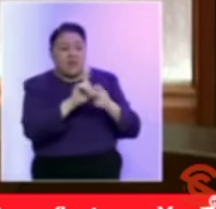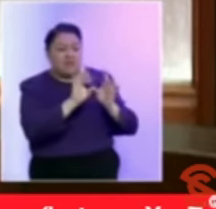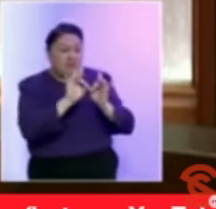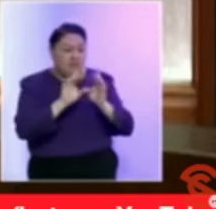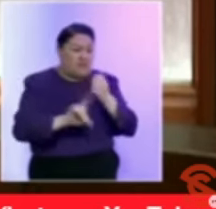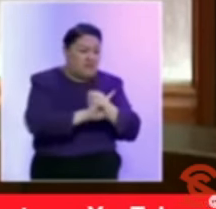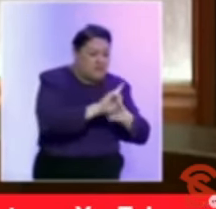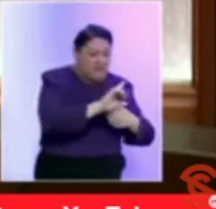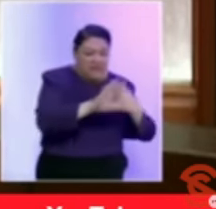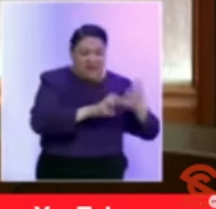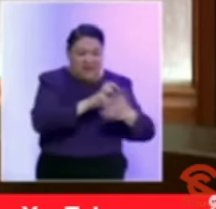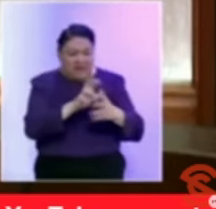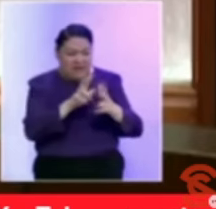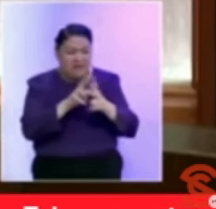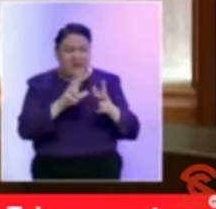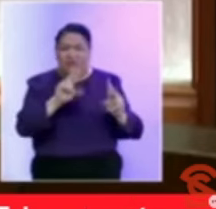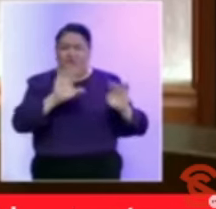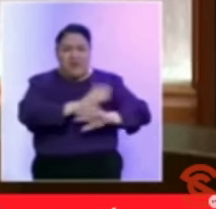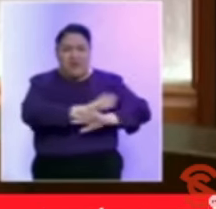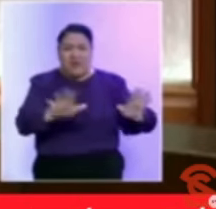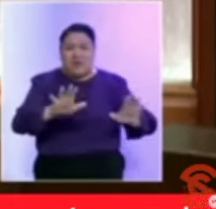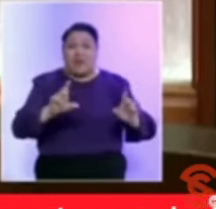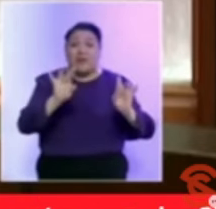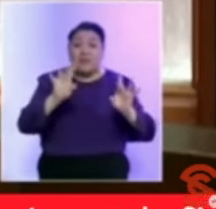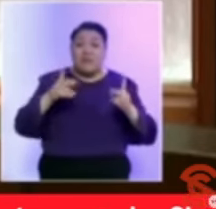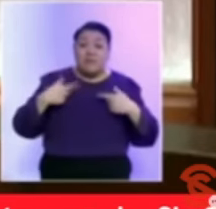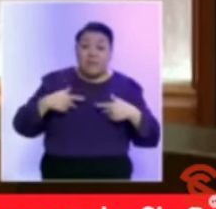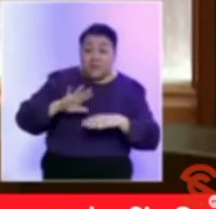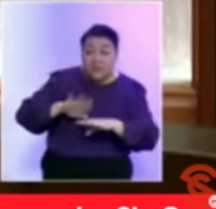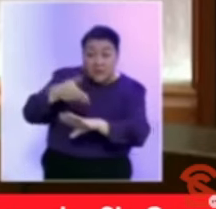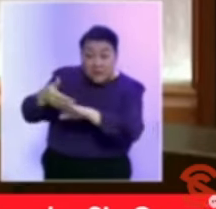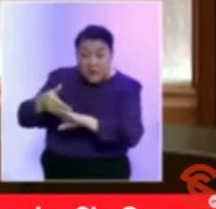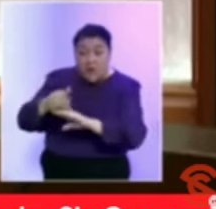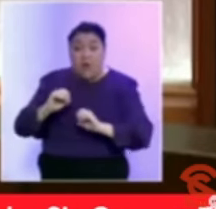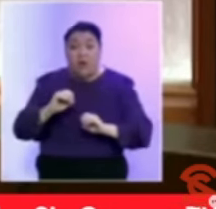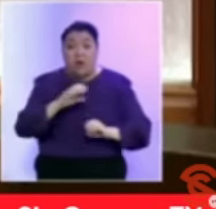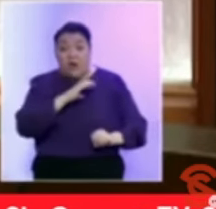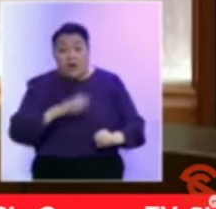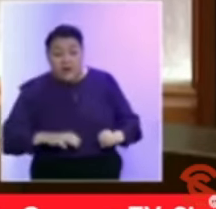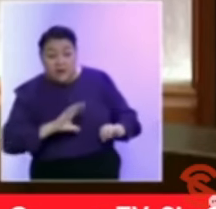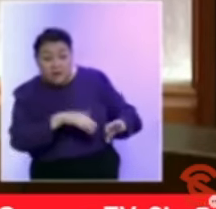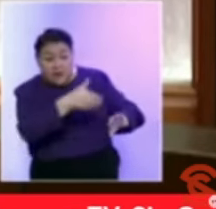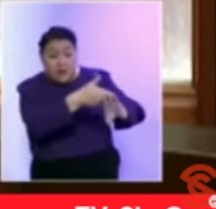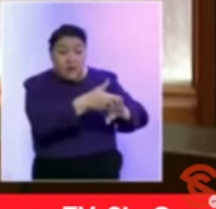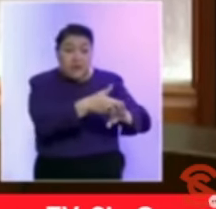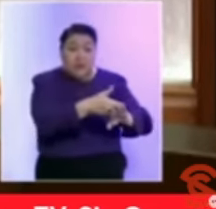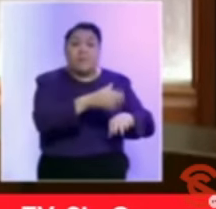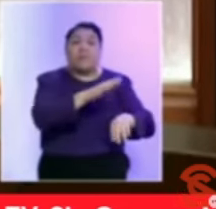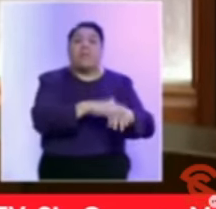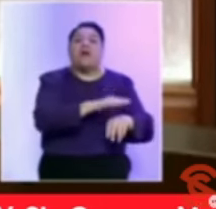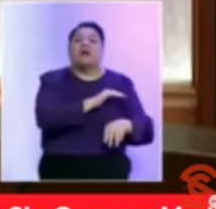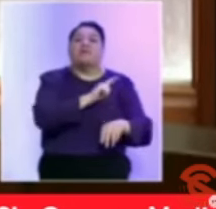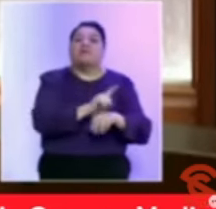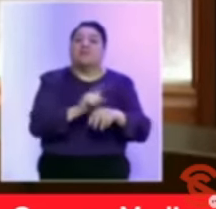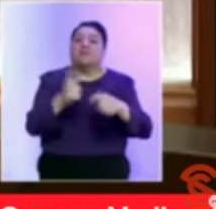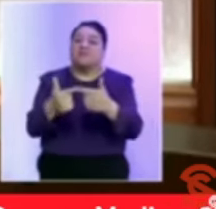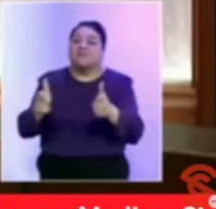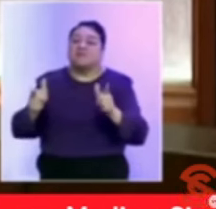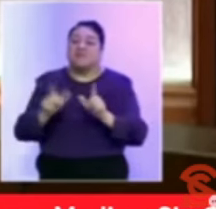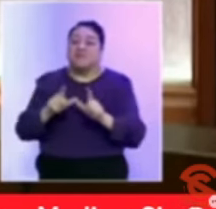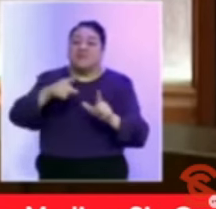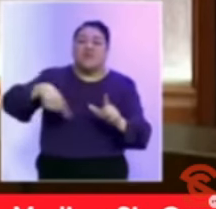categóricamente hacia cualquier persona candidatura y particularmente hacia los grupos en situación